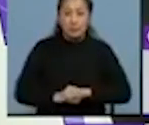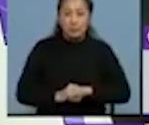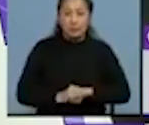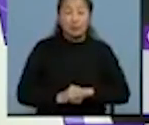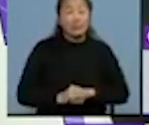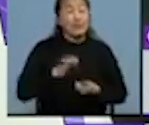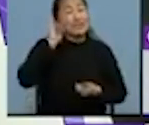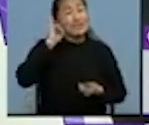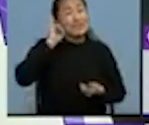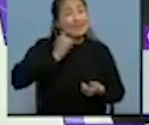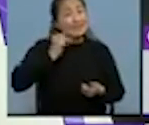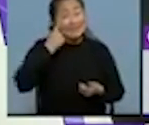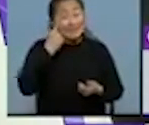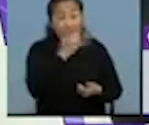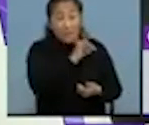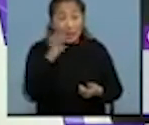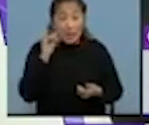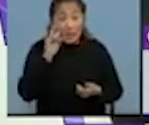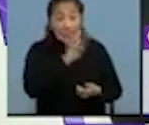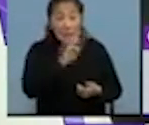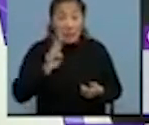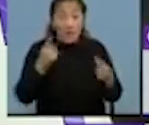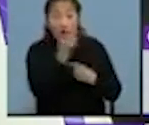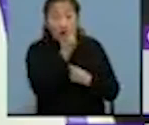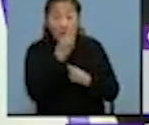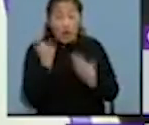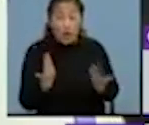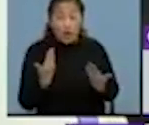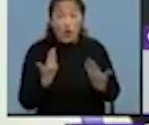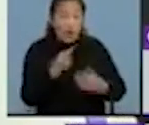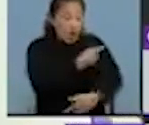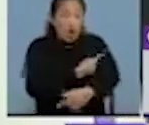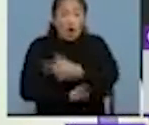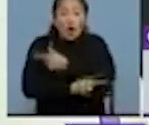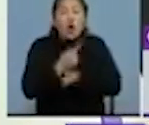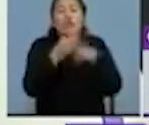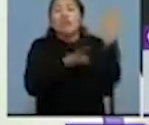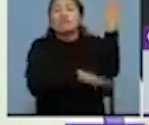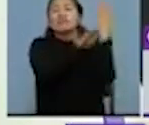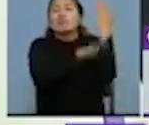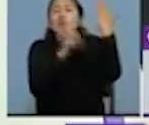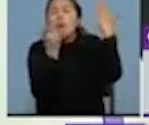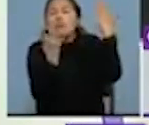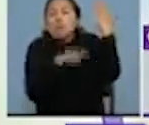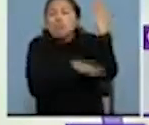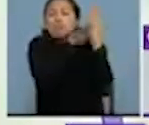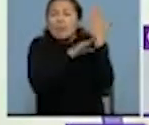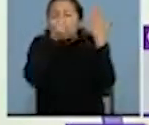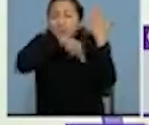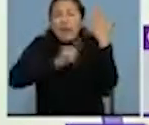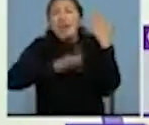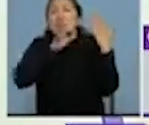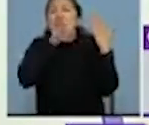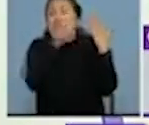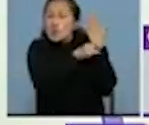Sí, no, te veo movido, a vos, ¿no? y a Almada, lo veo con manguita corta. ¿Cuántos grados hace en estos momentos allí